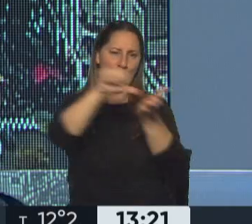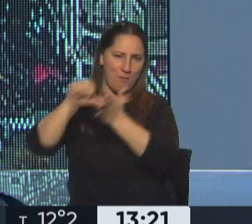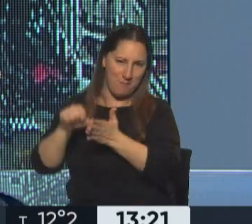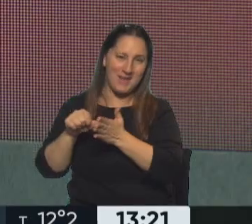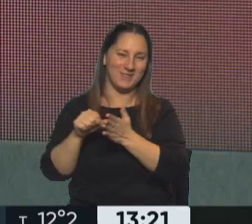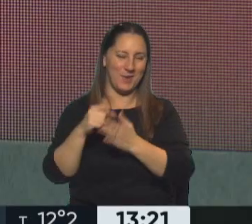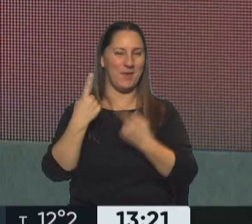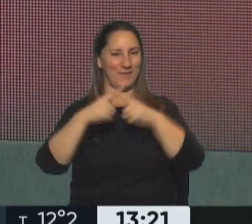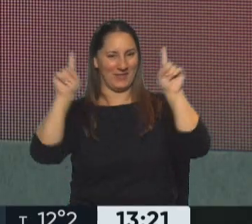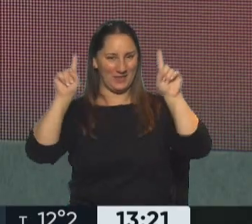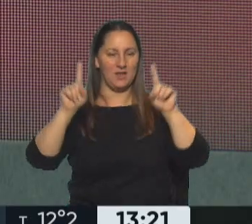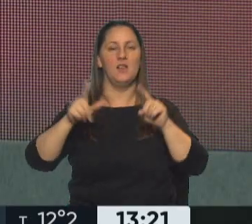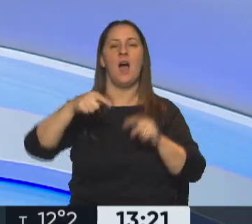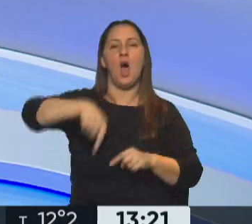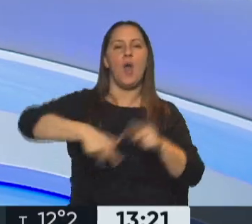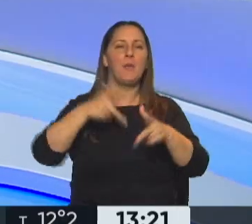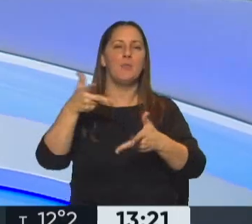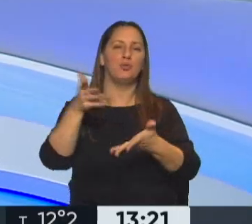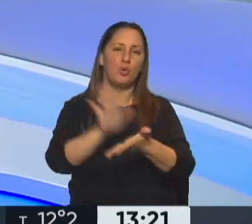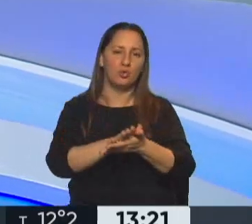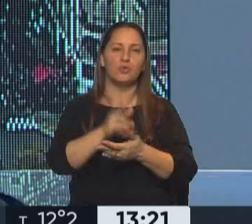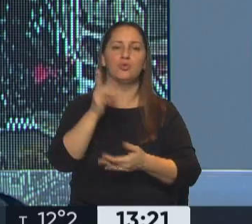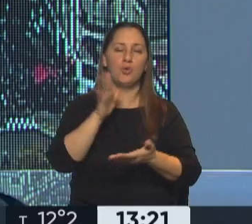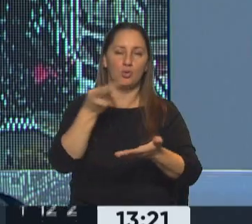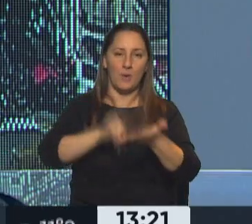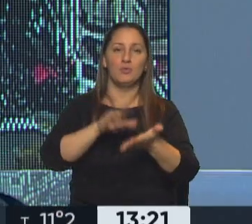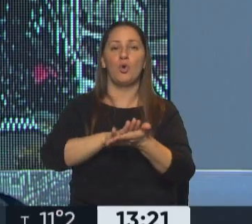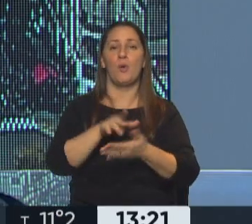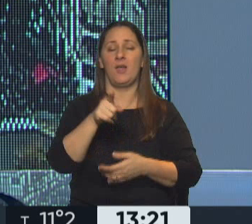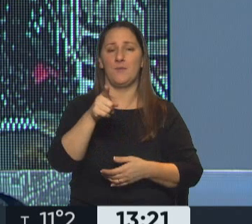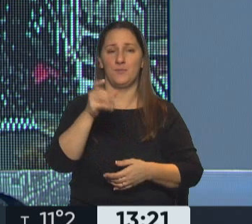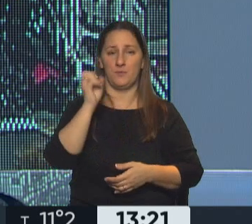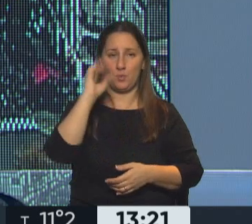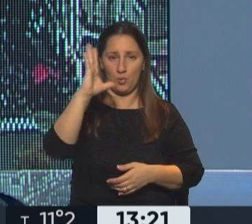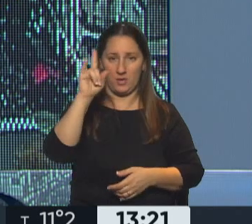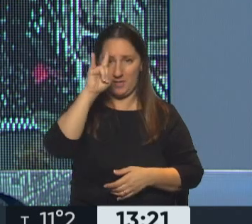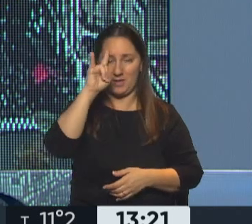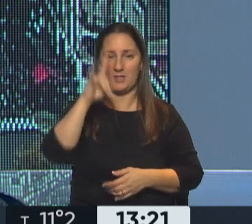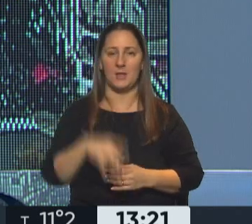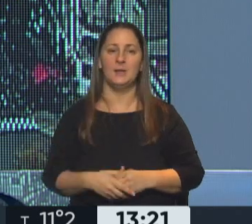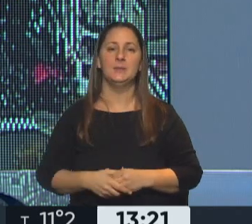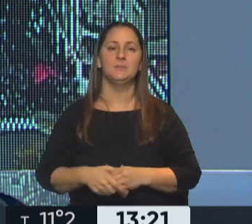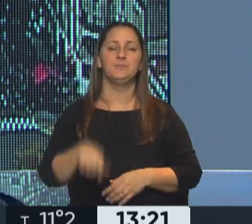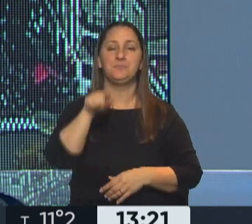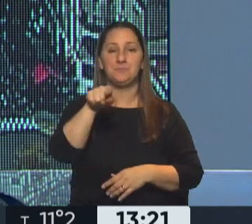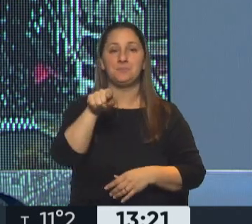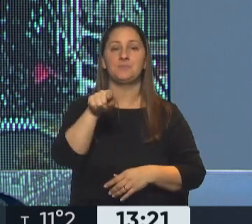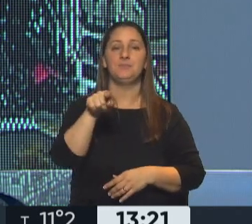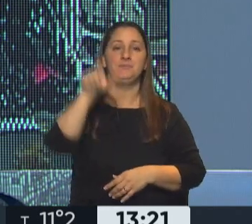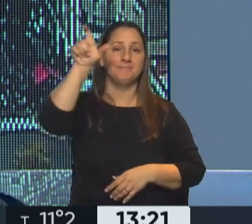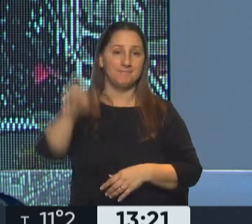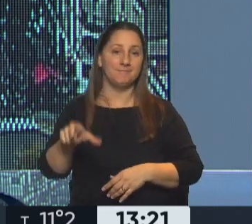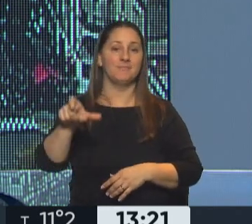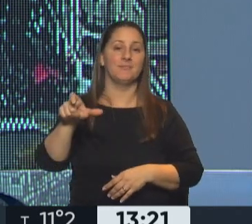Muy importante. Volvemos a hablar de Independiente. Vamos con Independiente, Maximiliano Steinmann, nuestra voz cantante, en realidad, para escuchar al hombre